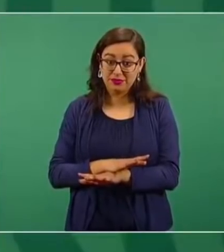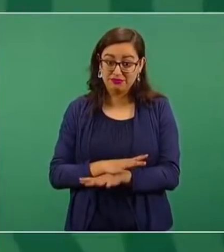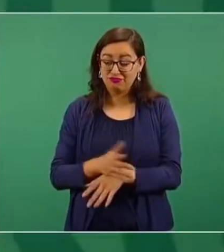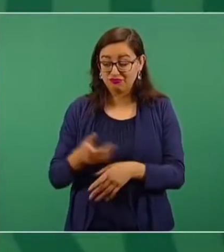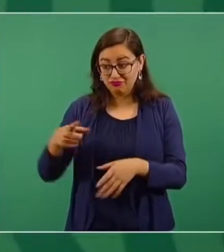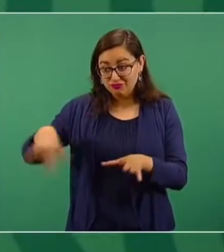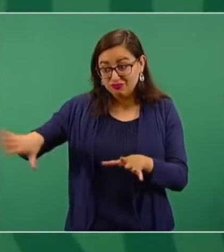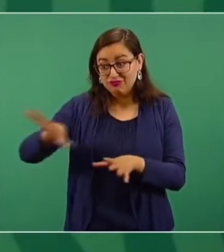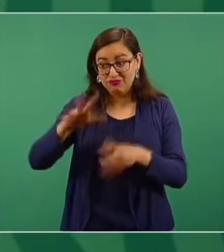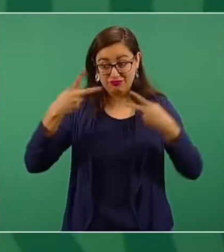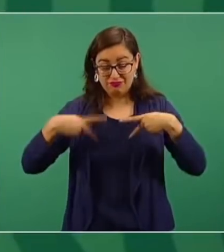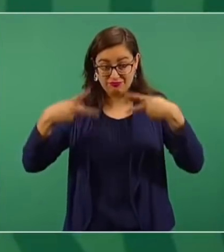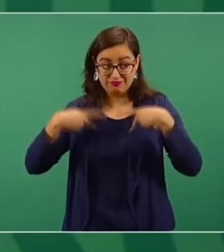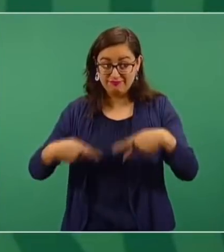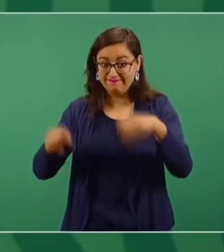atención al pueblo